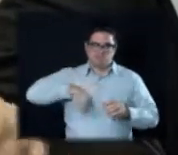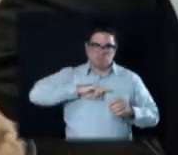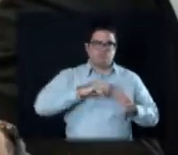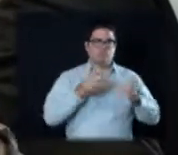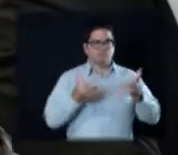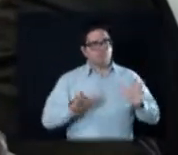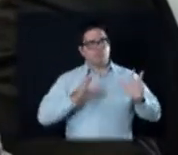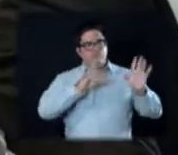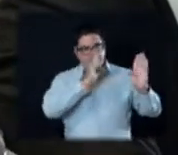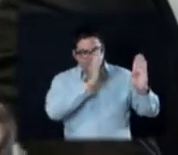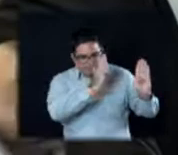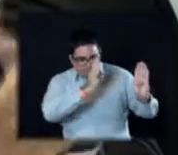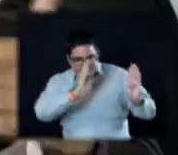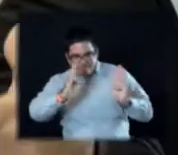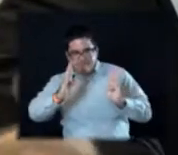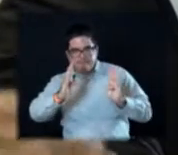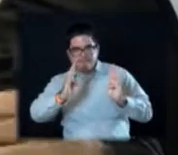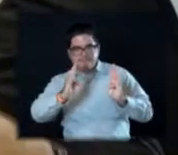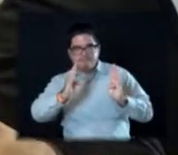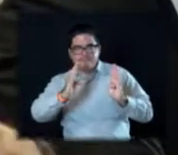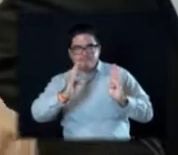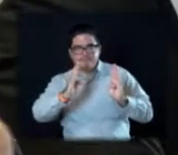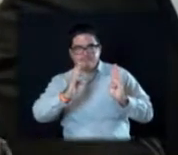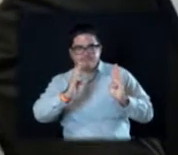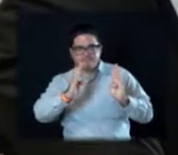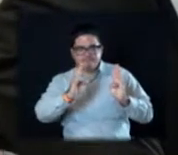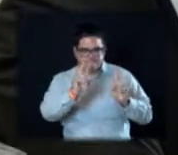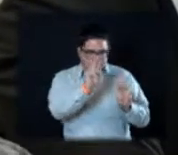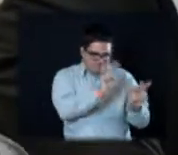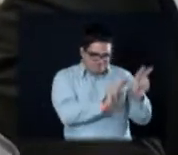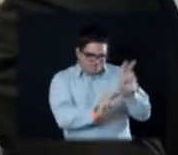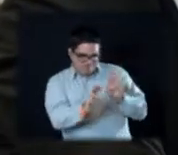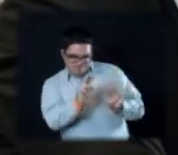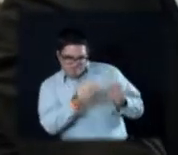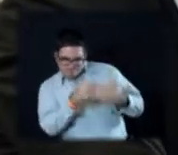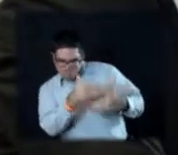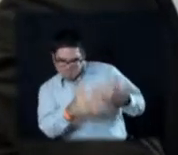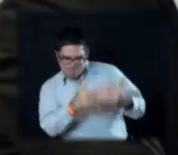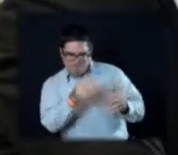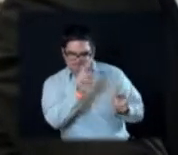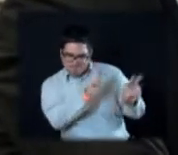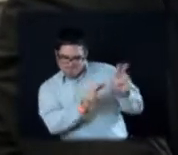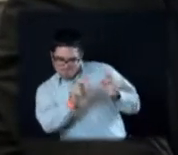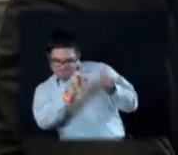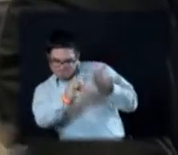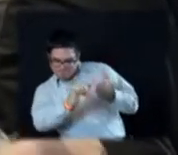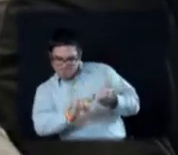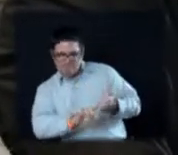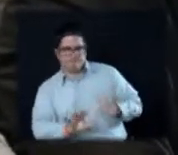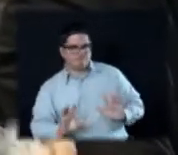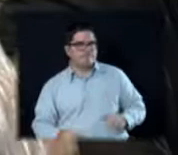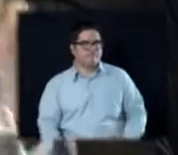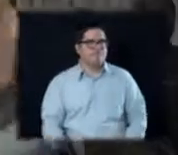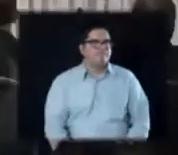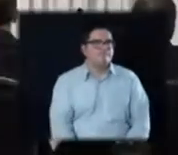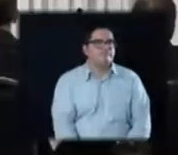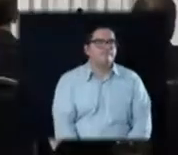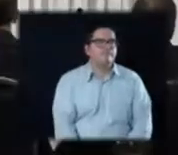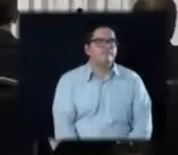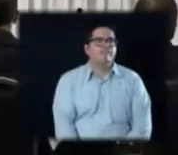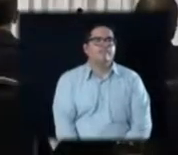en lo que estamos centrados y que es una manera en la que estamos midiendo nuestro progreso interno.